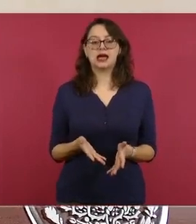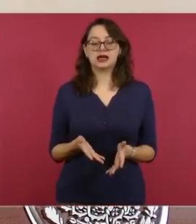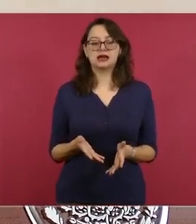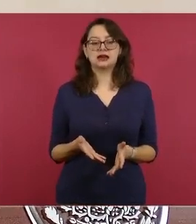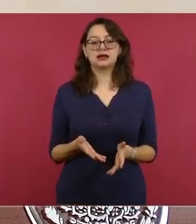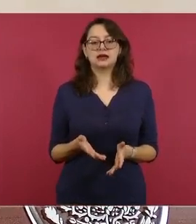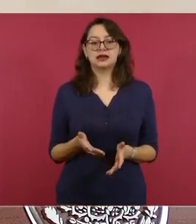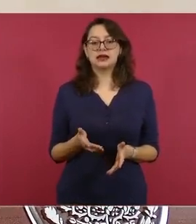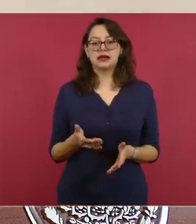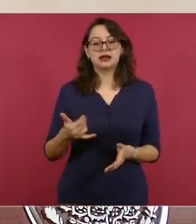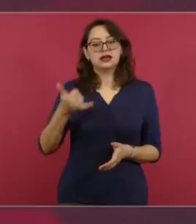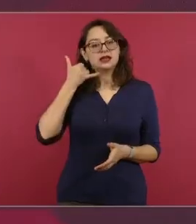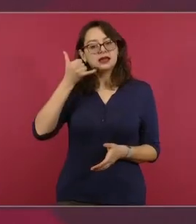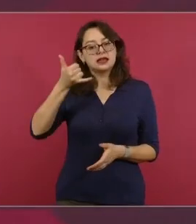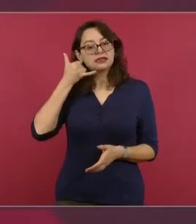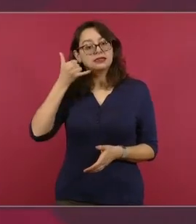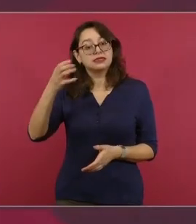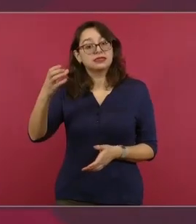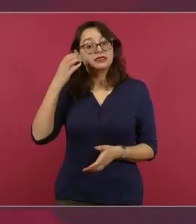empresa telefónica